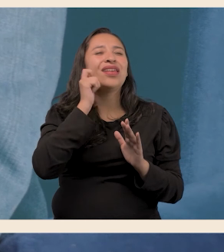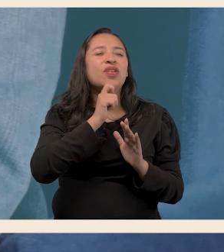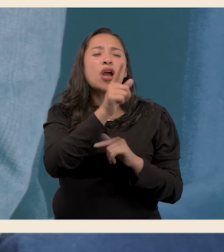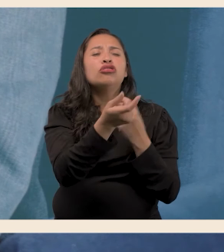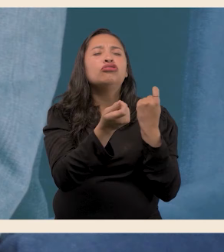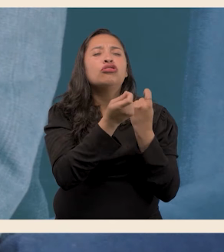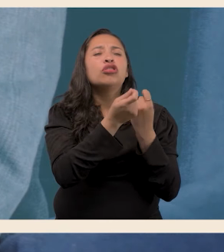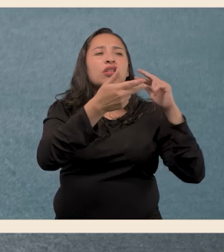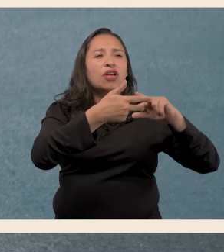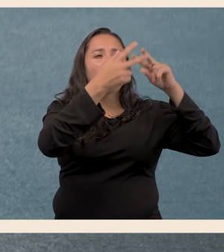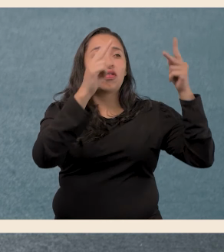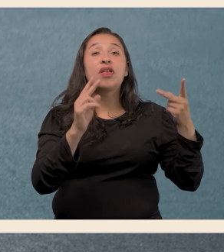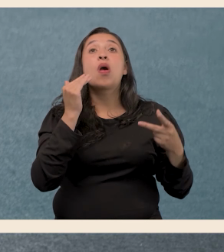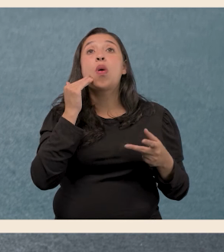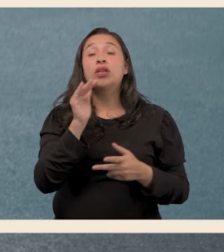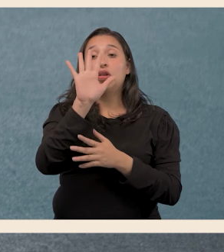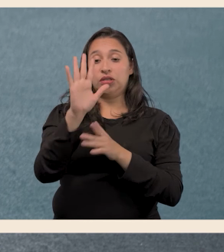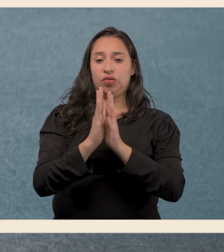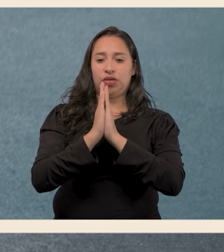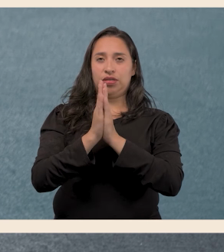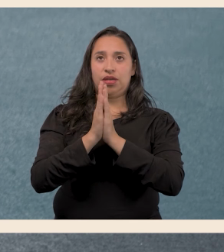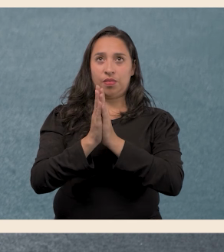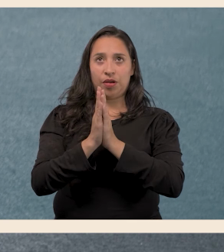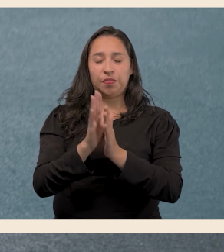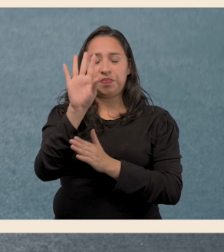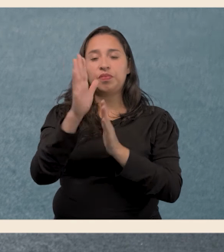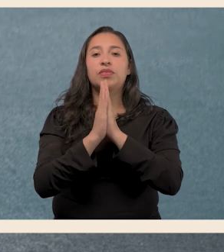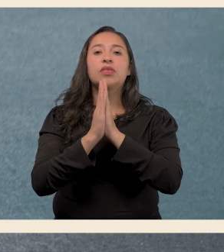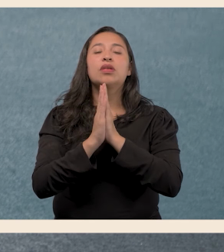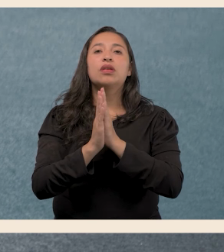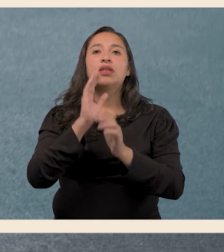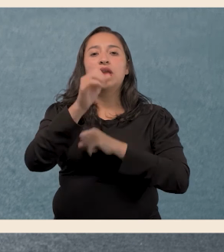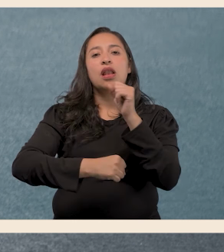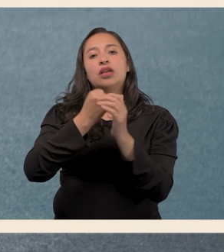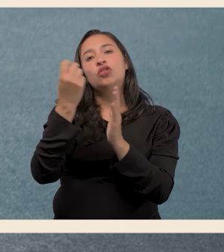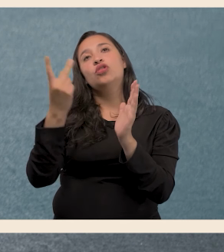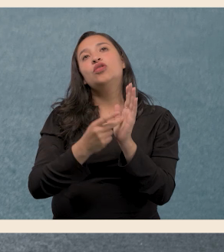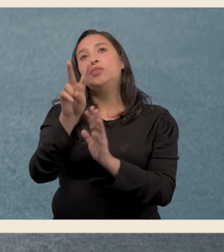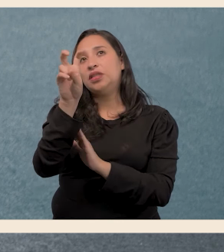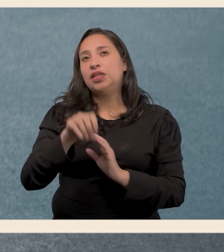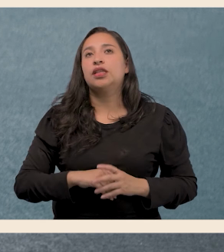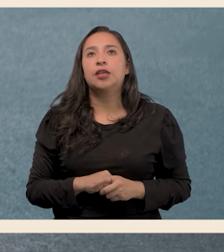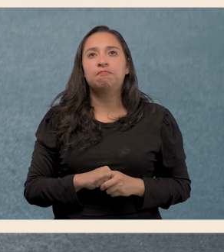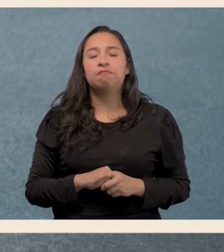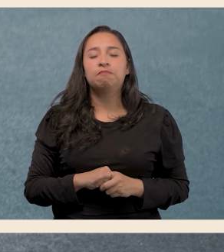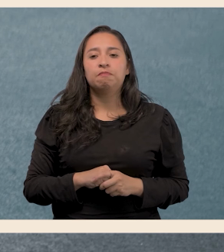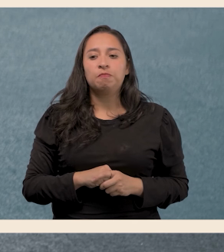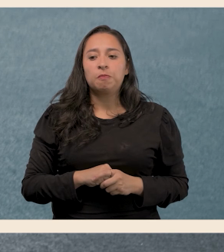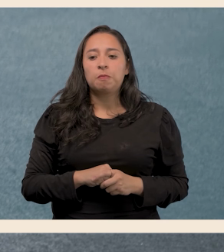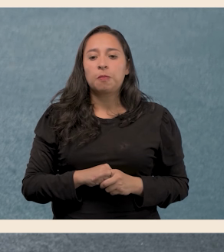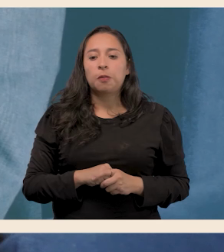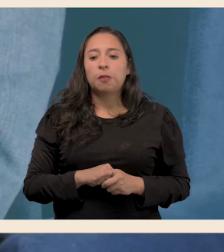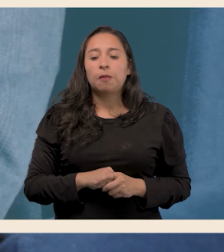al pie de Corferias. Eso fue el 5 de diciembre del 2007. 5